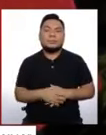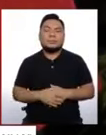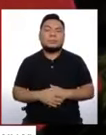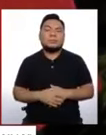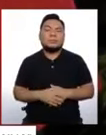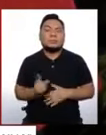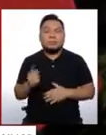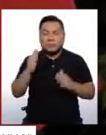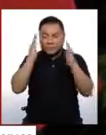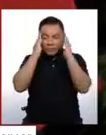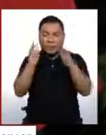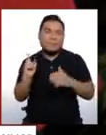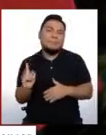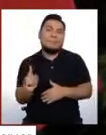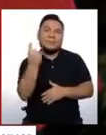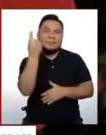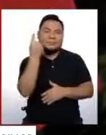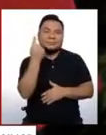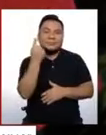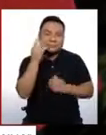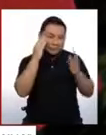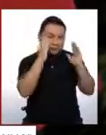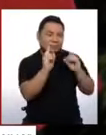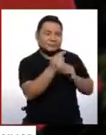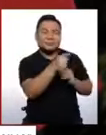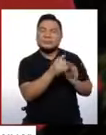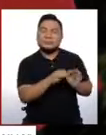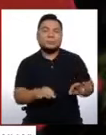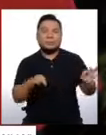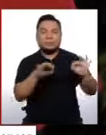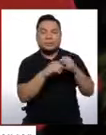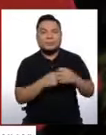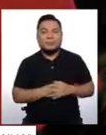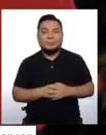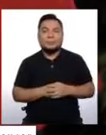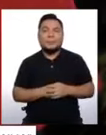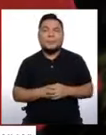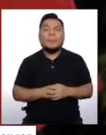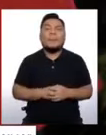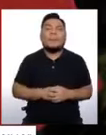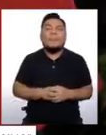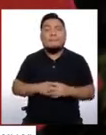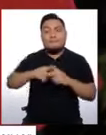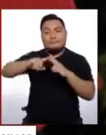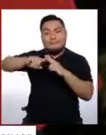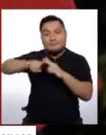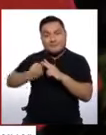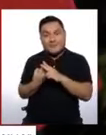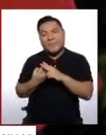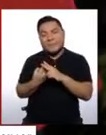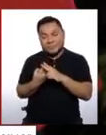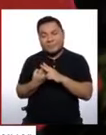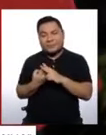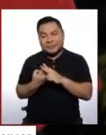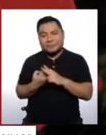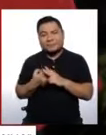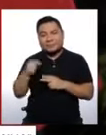la atención primaria es fundamental al inicio de ésta